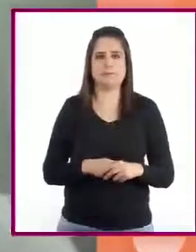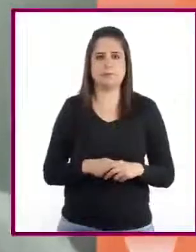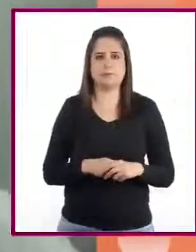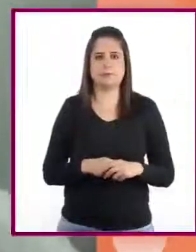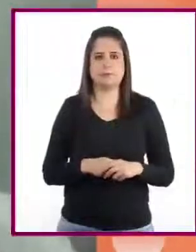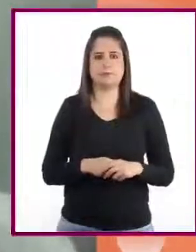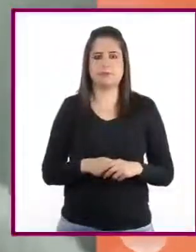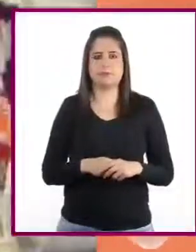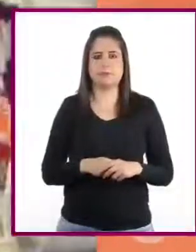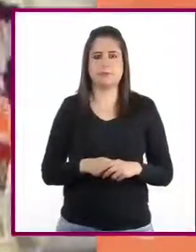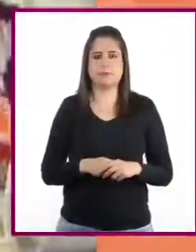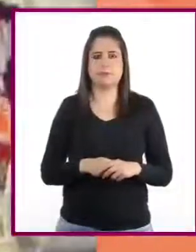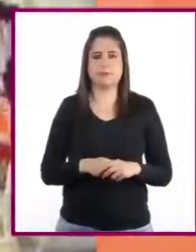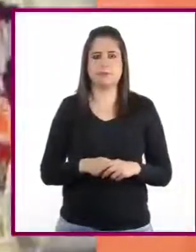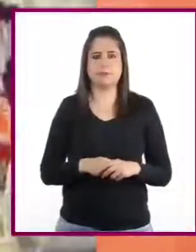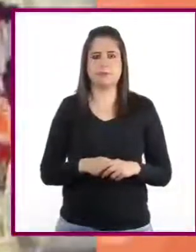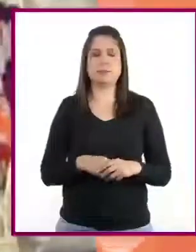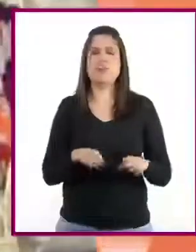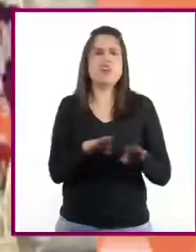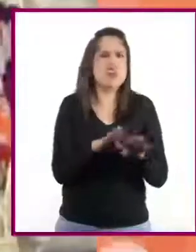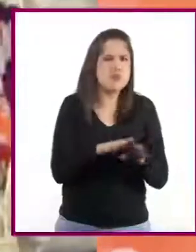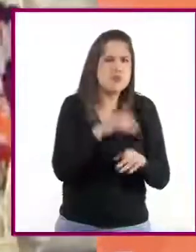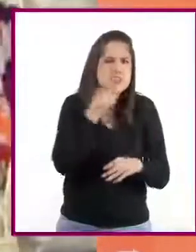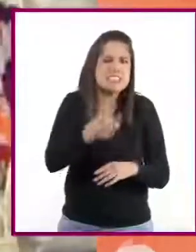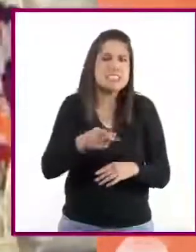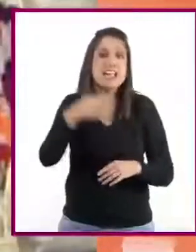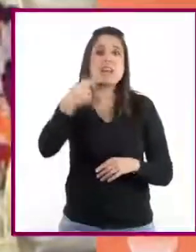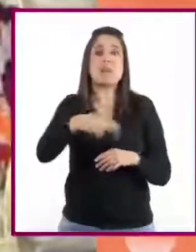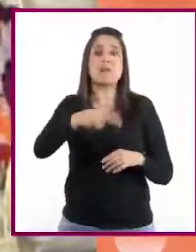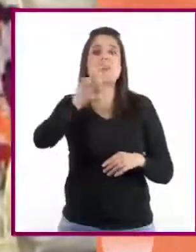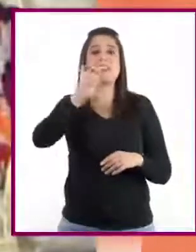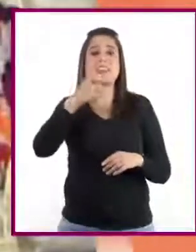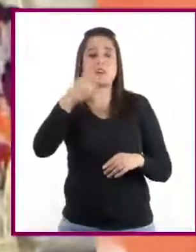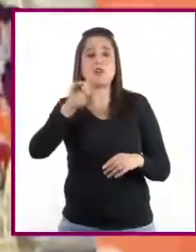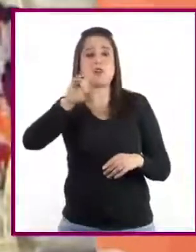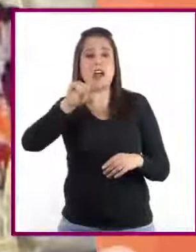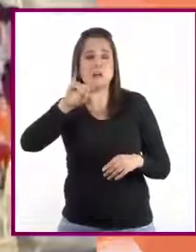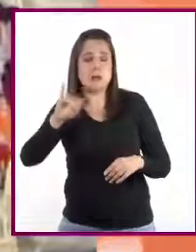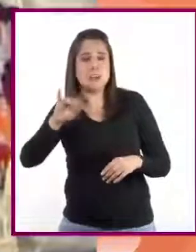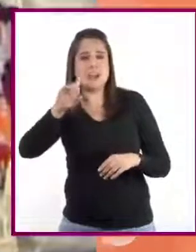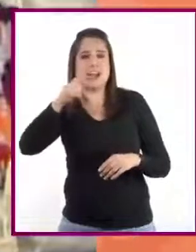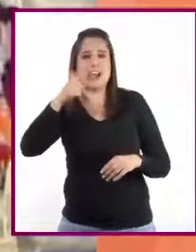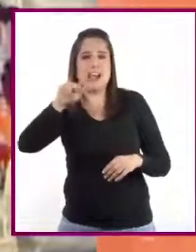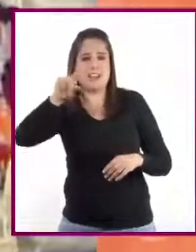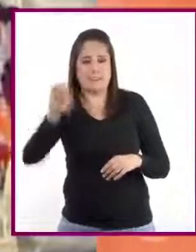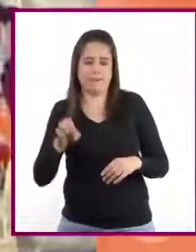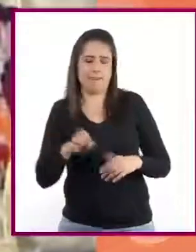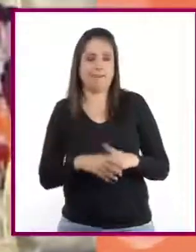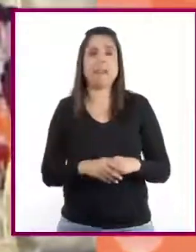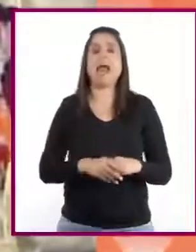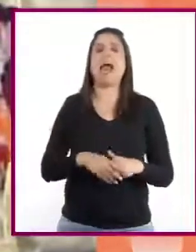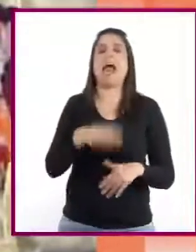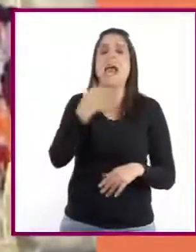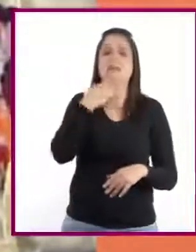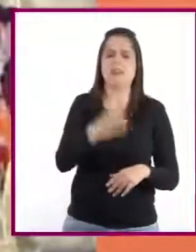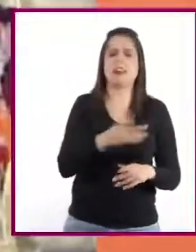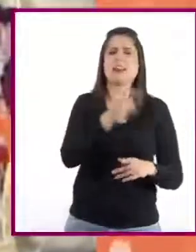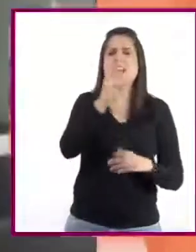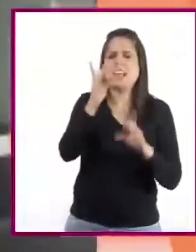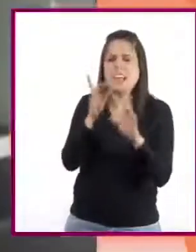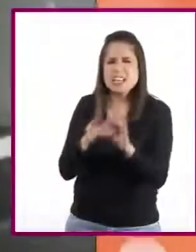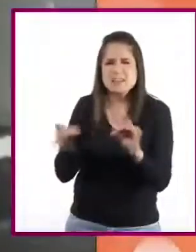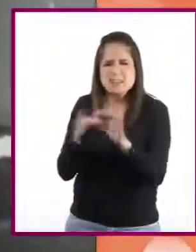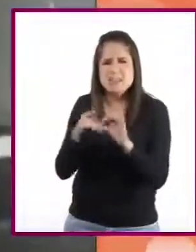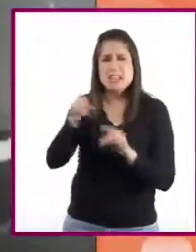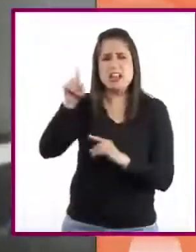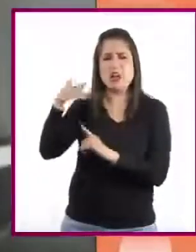Yeku Laví Cano. ¿Cómo? Dice que se llama Diego Laví Grande. Muy bien. Mira, explícale, por favor,